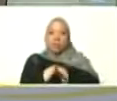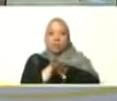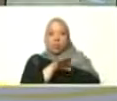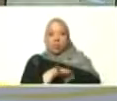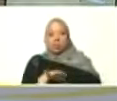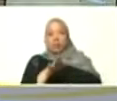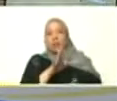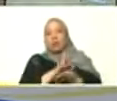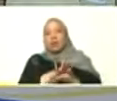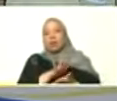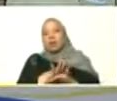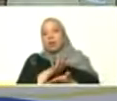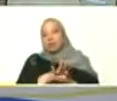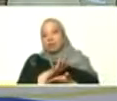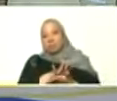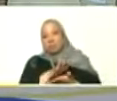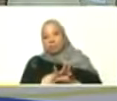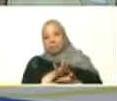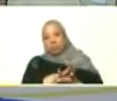tranquilidad